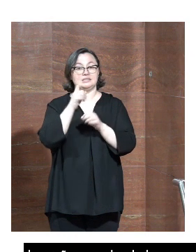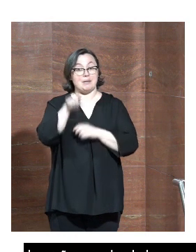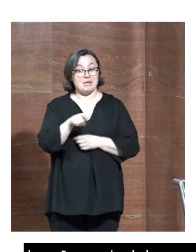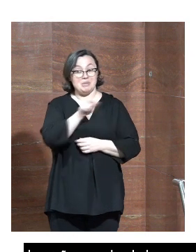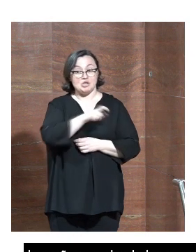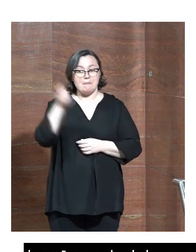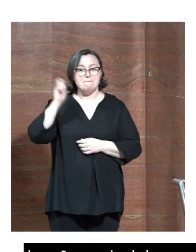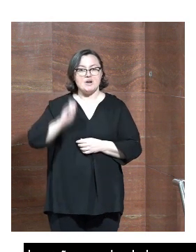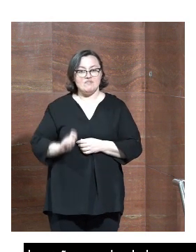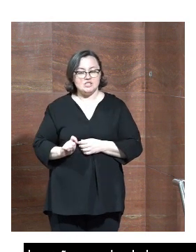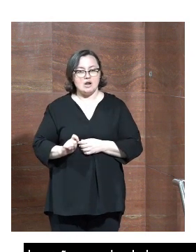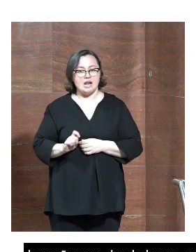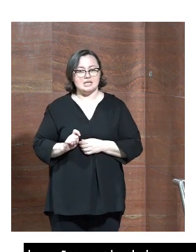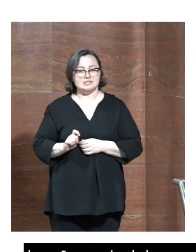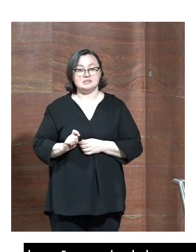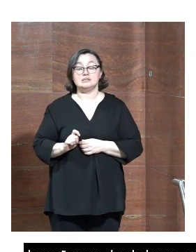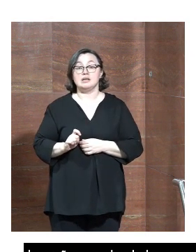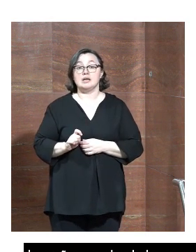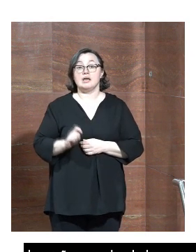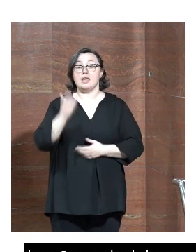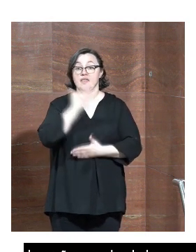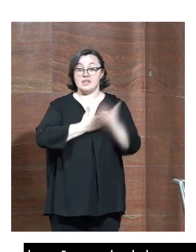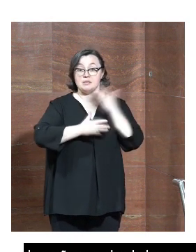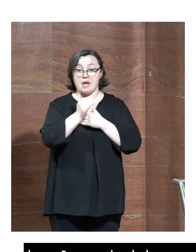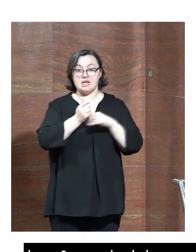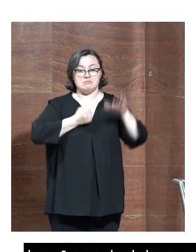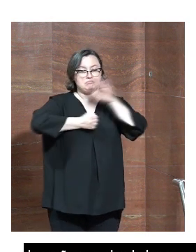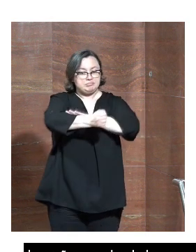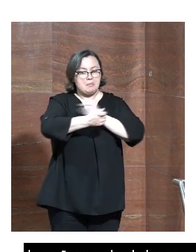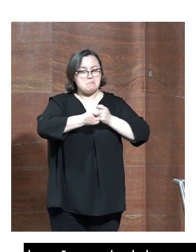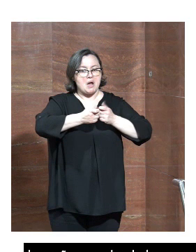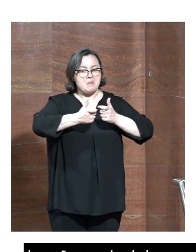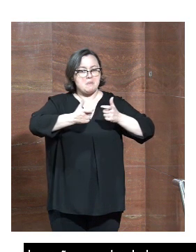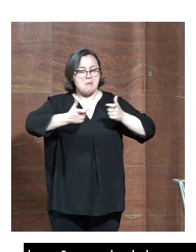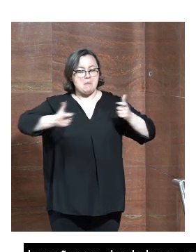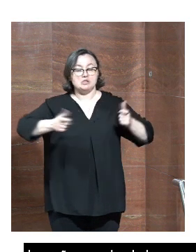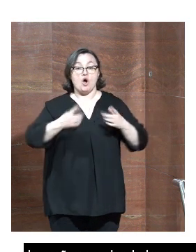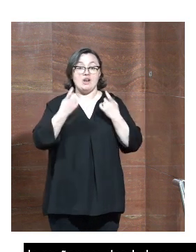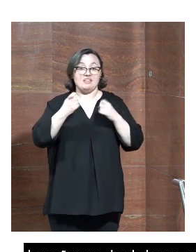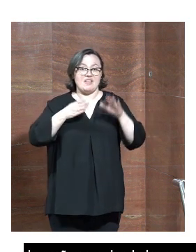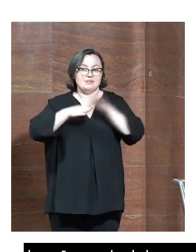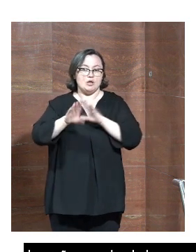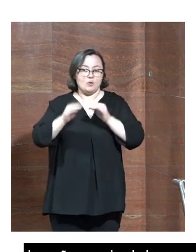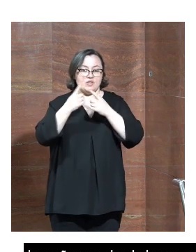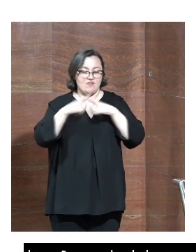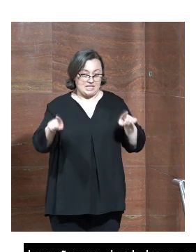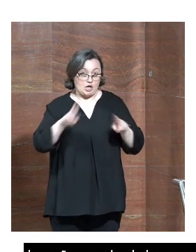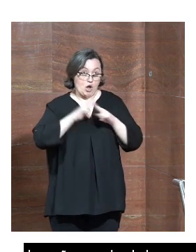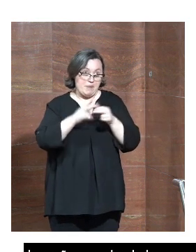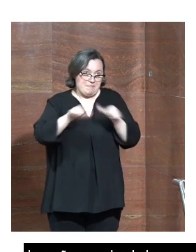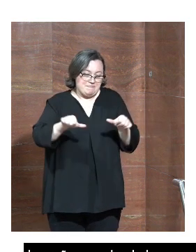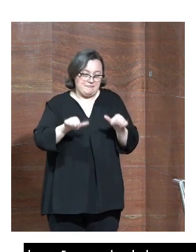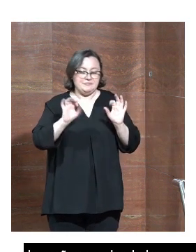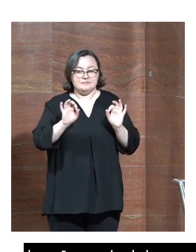más profesionales con discapacidad o con distintas necesidades de accesibilidad, si lo queremos llamar